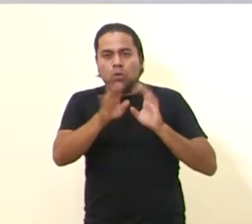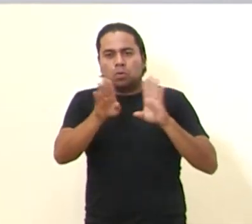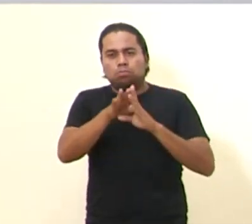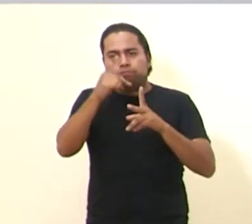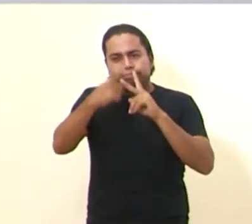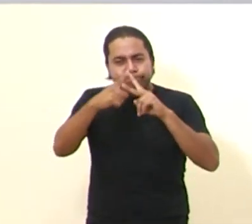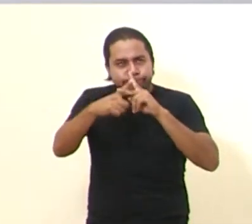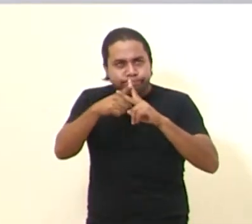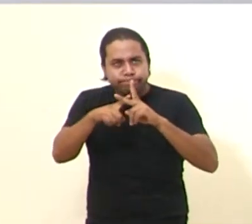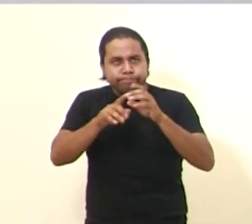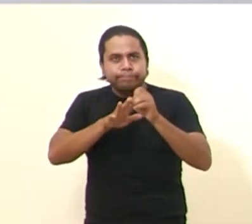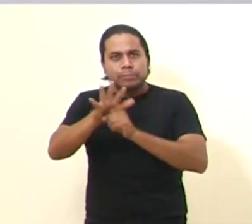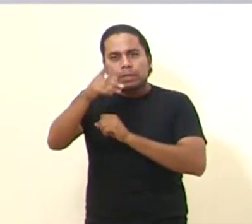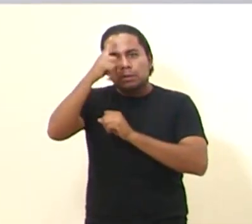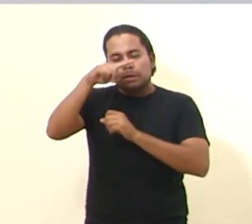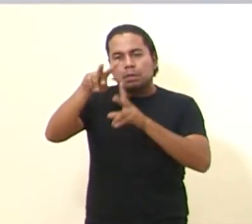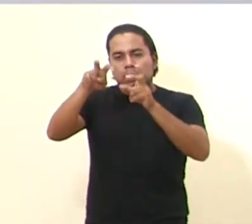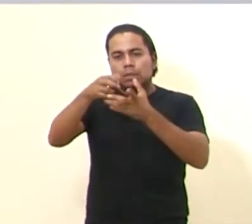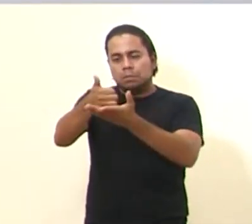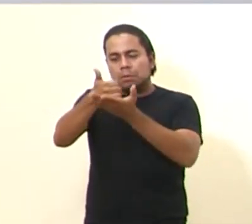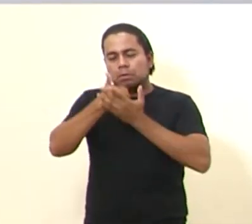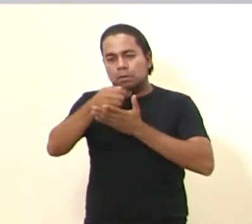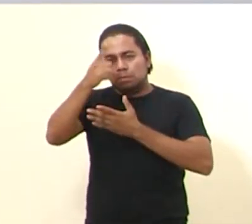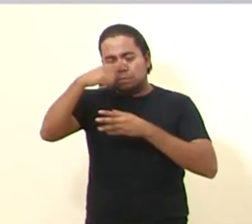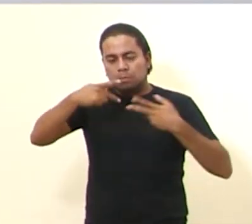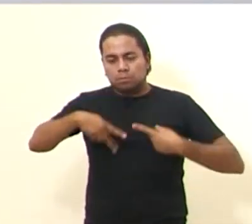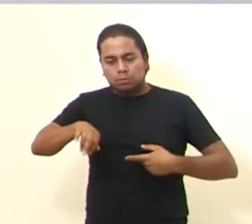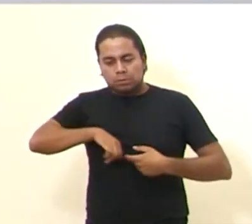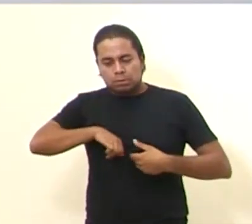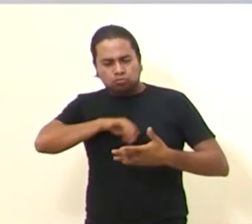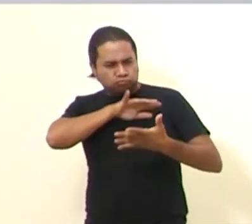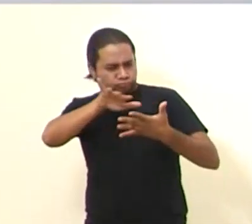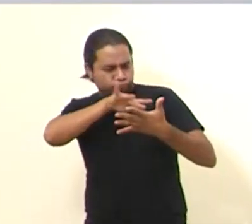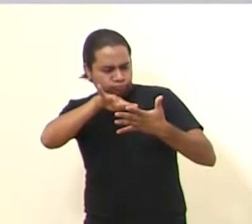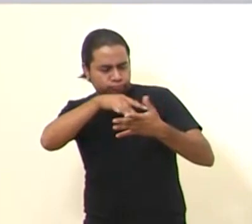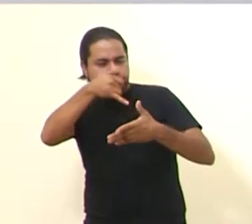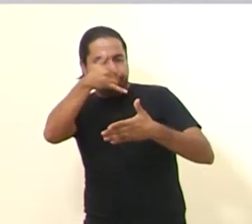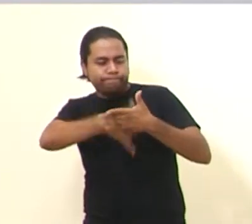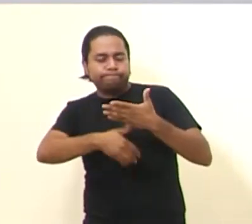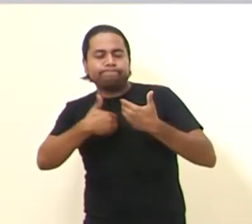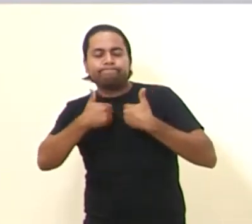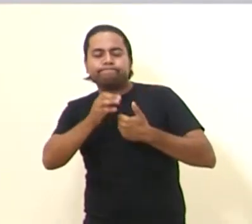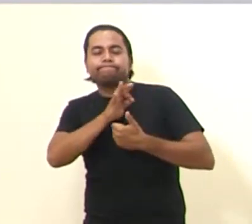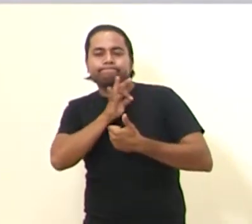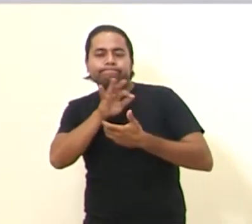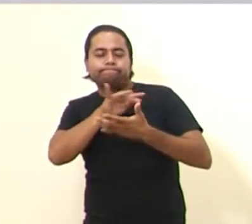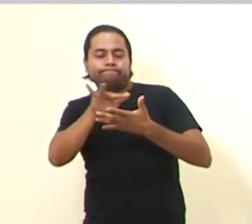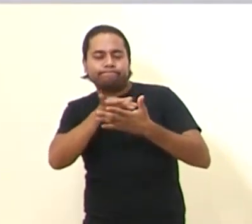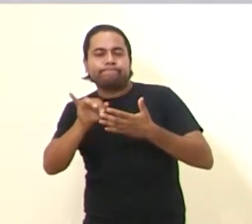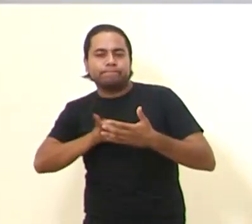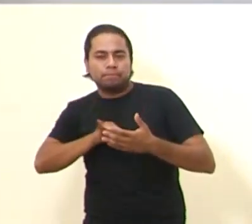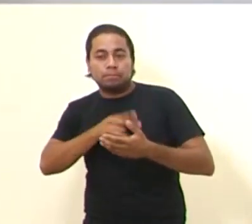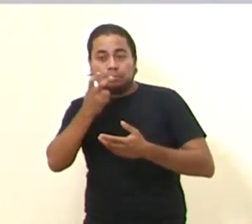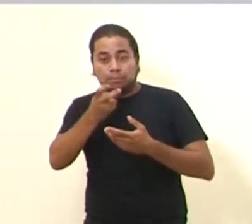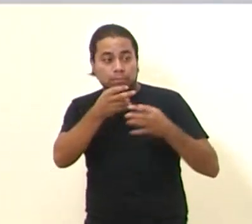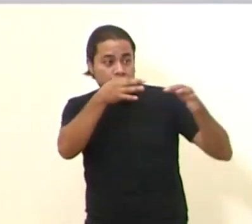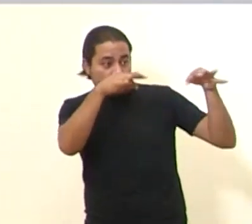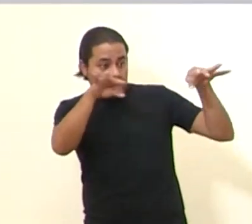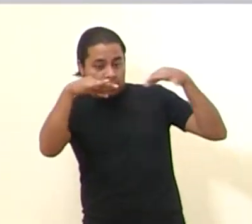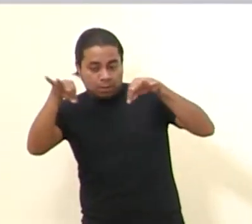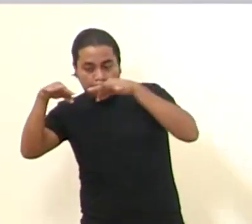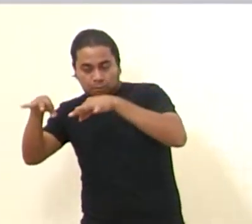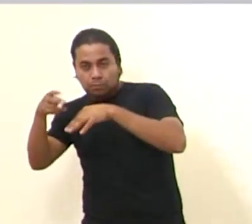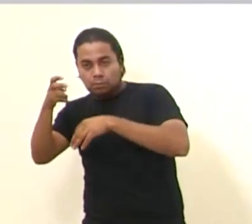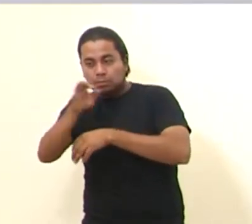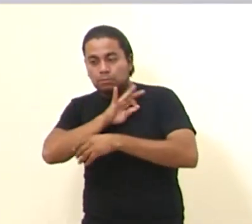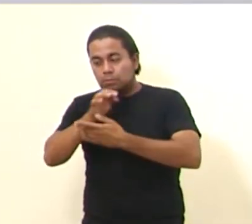a hacer el tema más atractivo, más profundo. ¿Sí? Entonces estas fichas van a